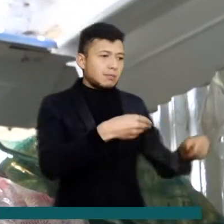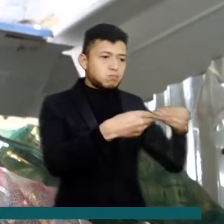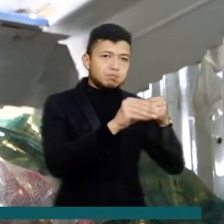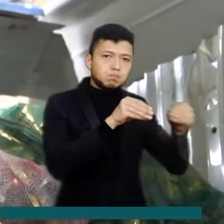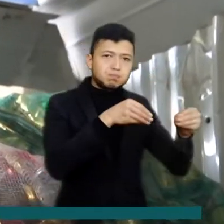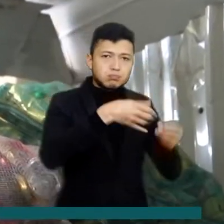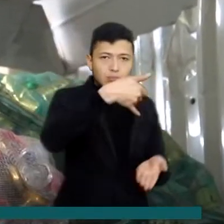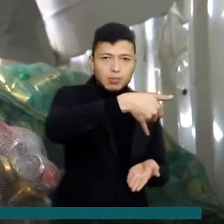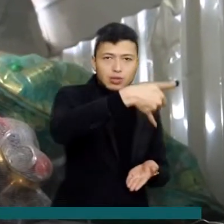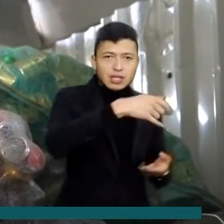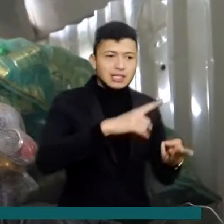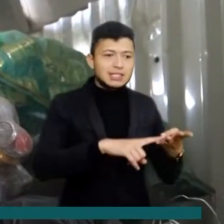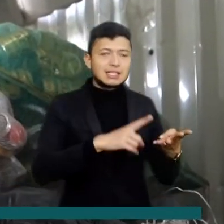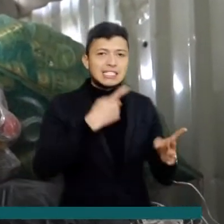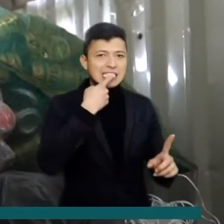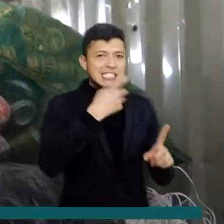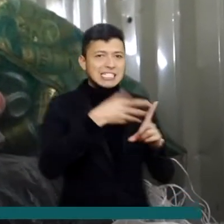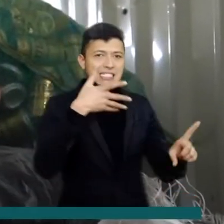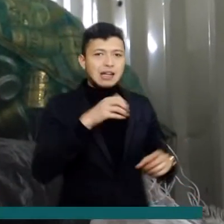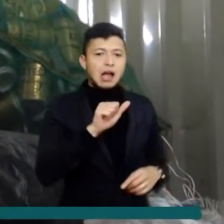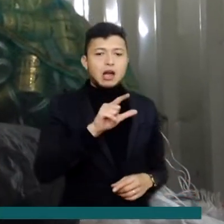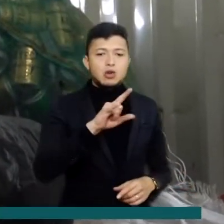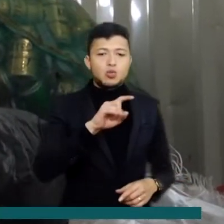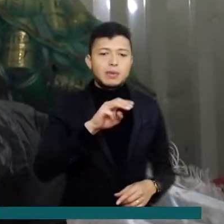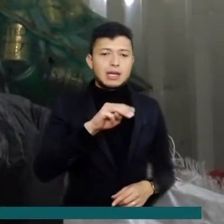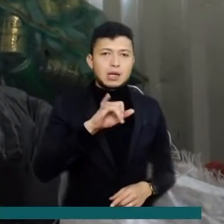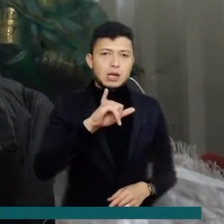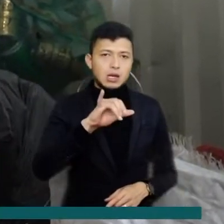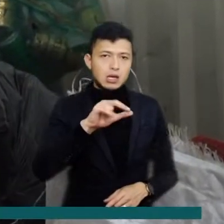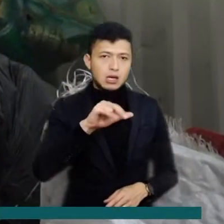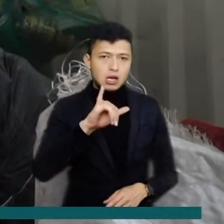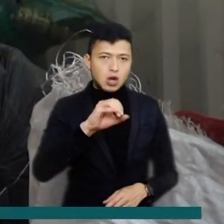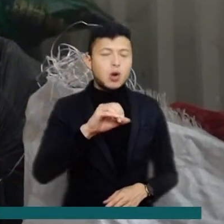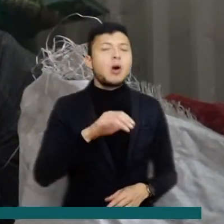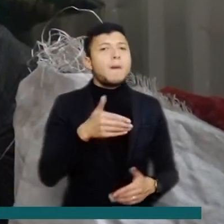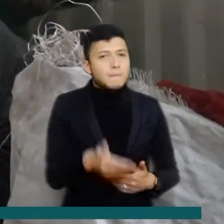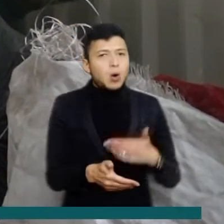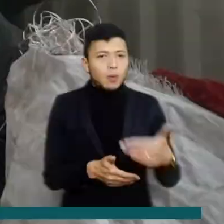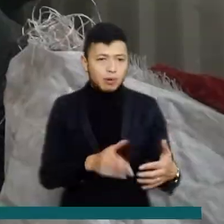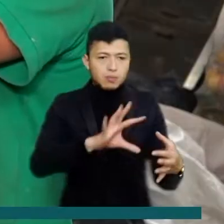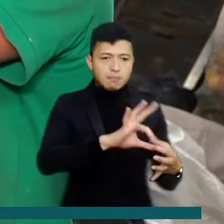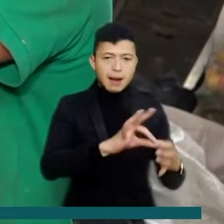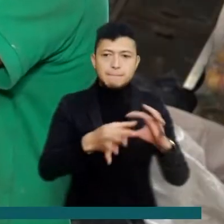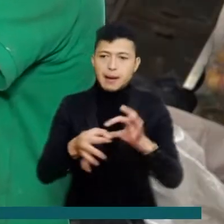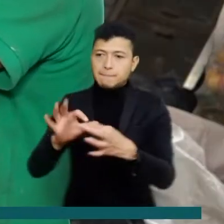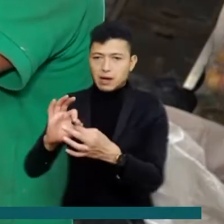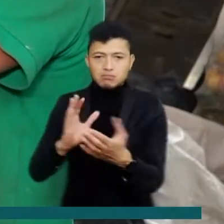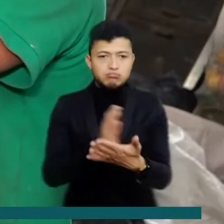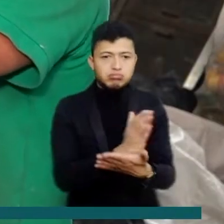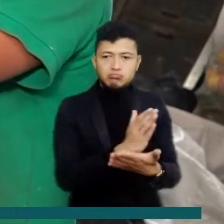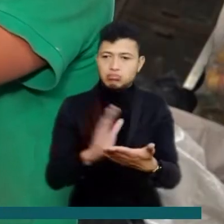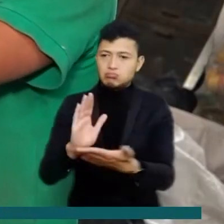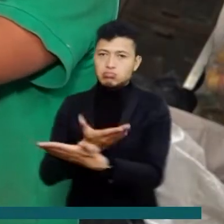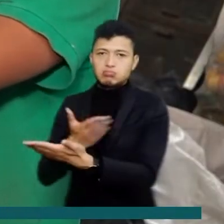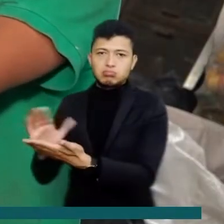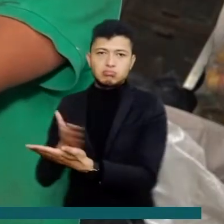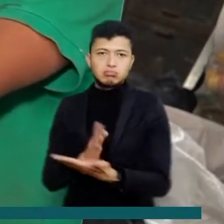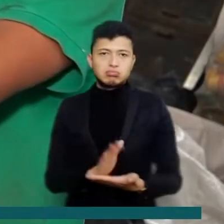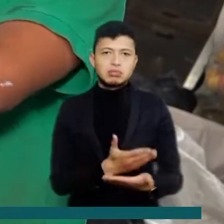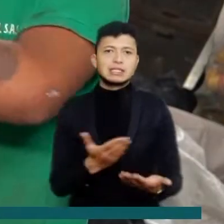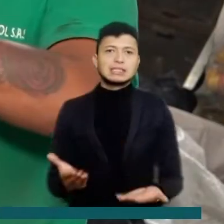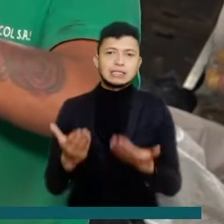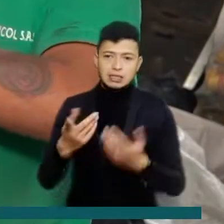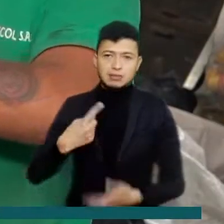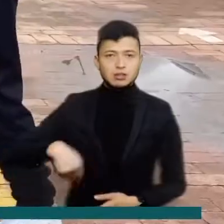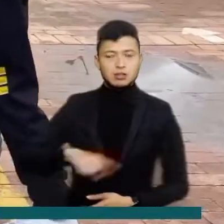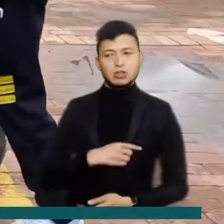el aluminio. Entonces, de a poquito en poquito se va desglosando una cadena que va generando